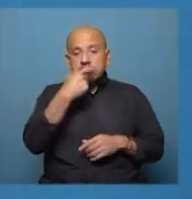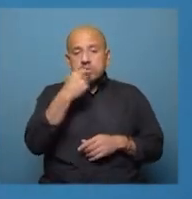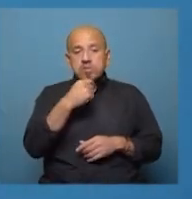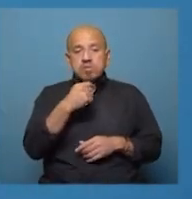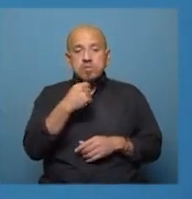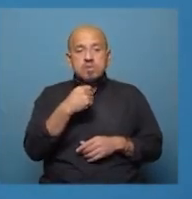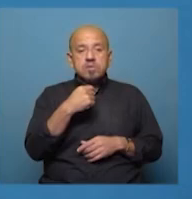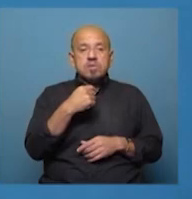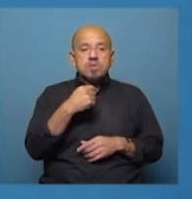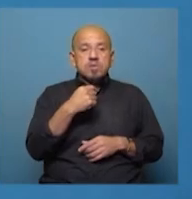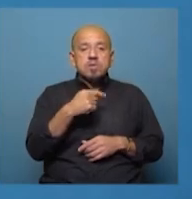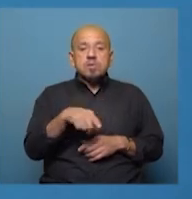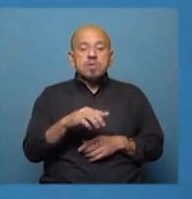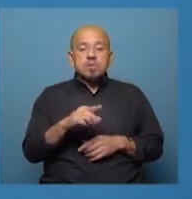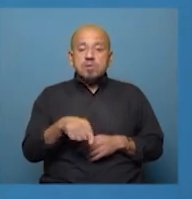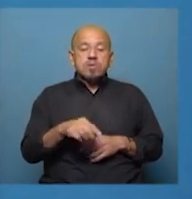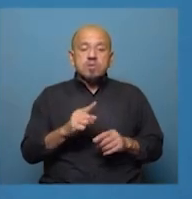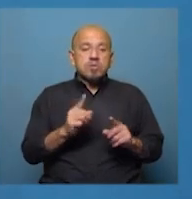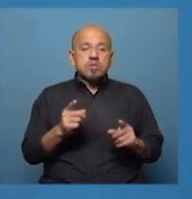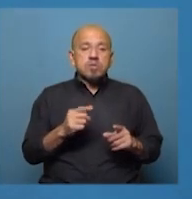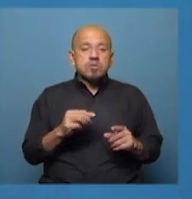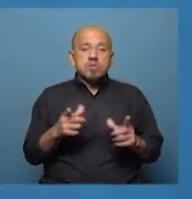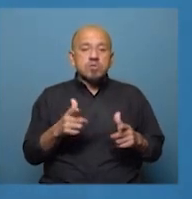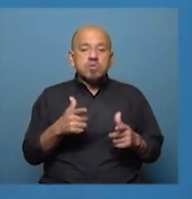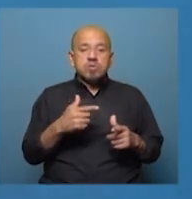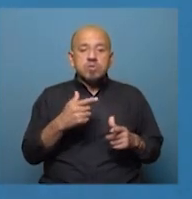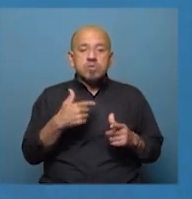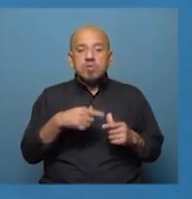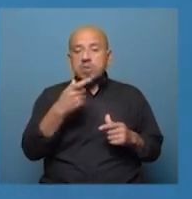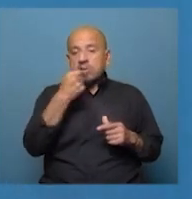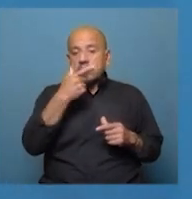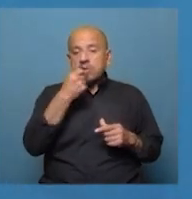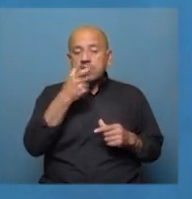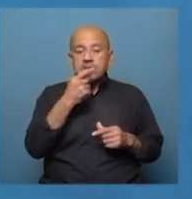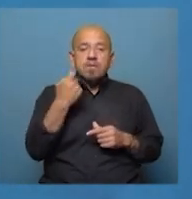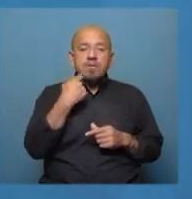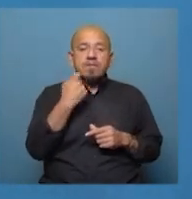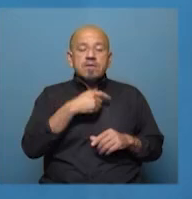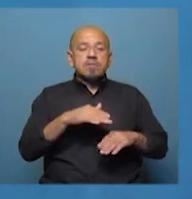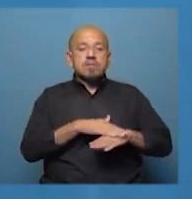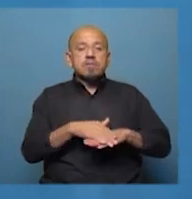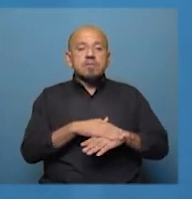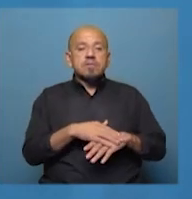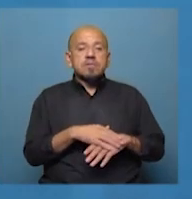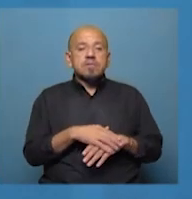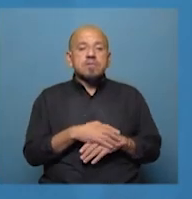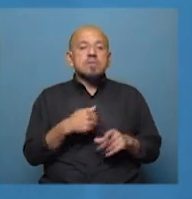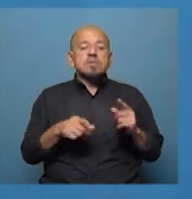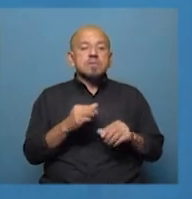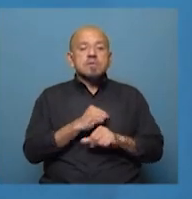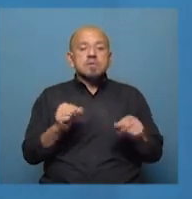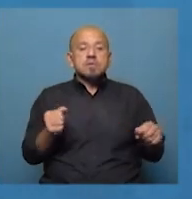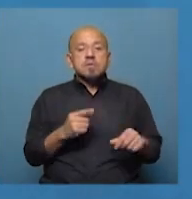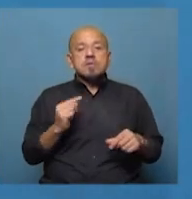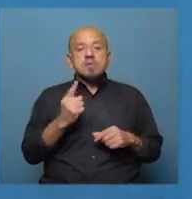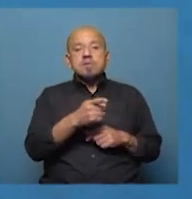retirarlo como eso no sucede como no hay medicamentos faltan faltan medicamentos básicos se genera que se pueda ir a la